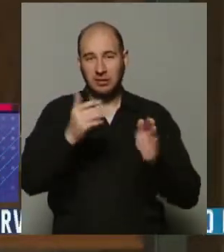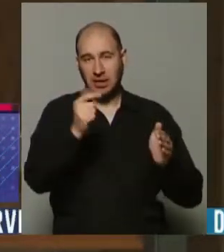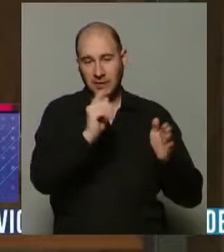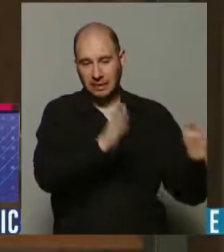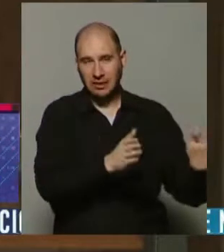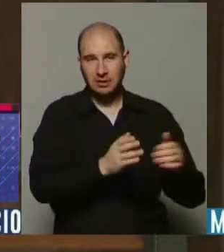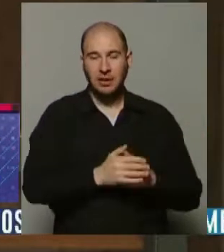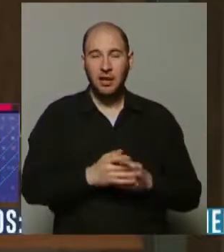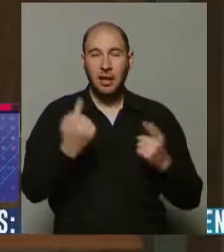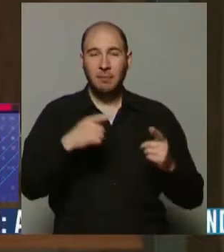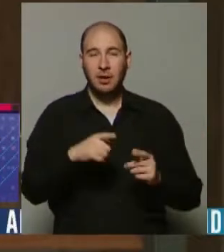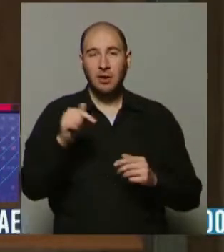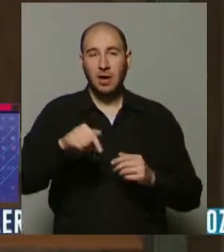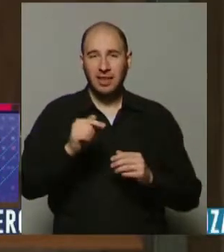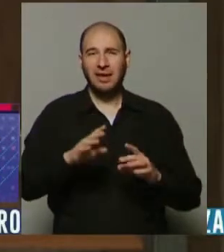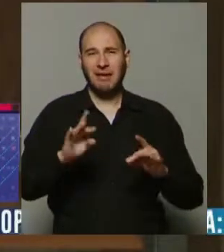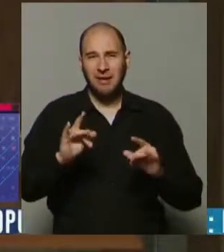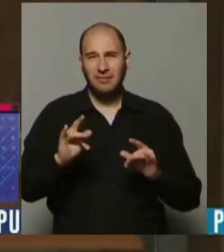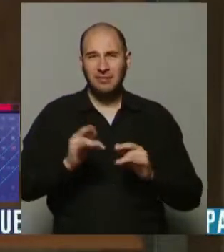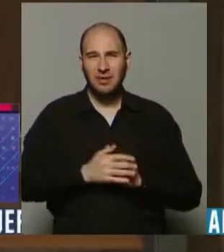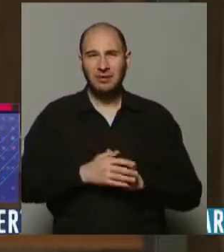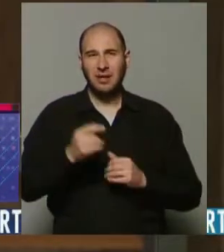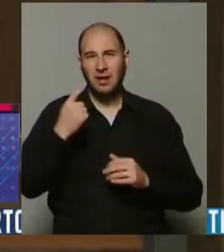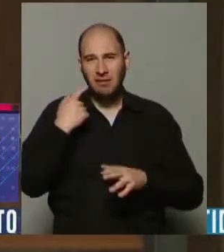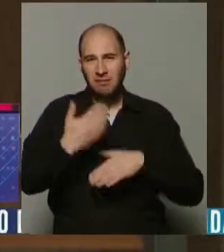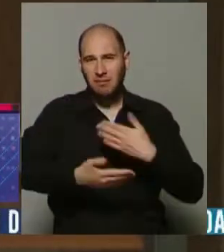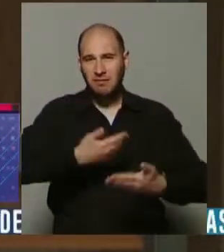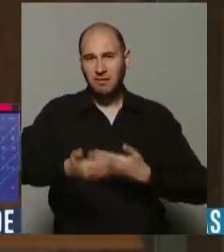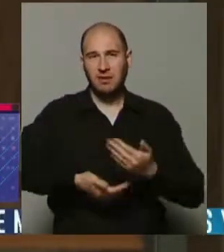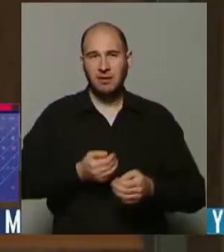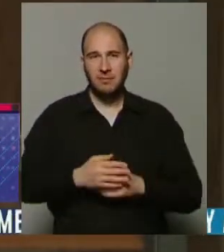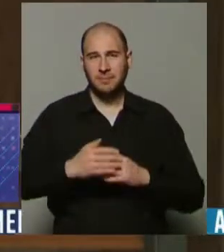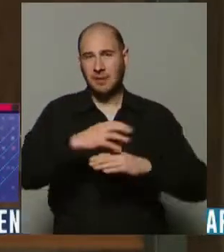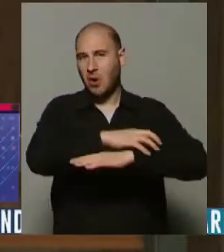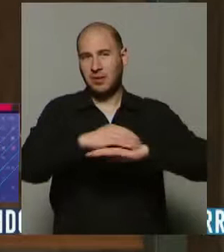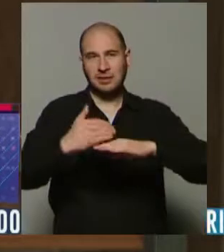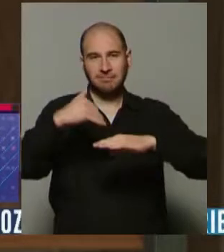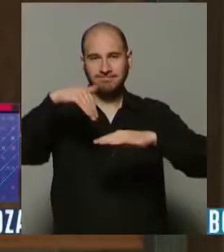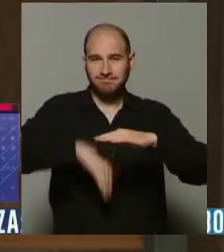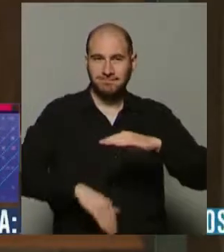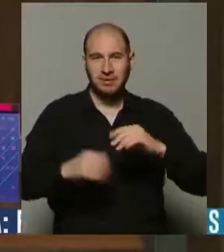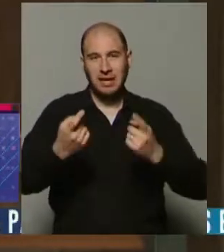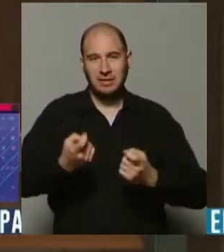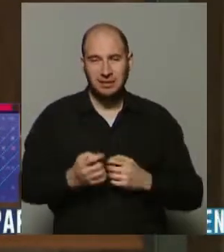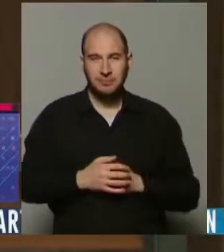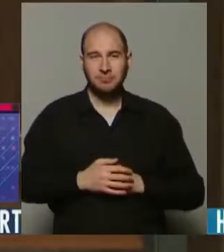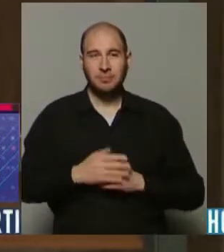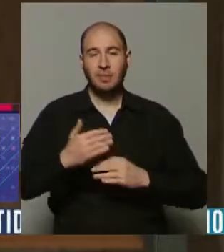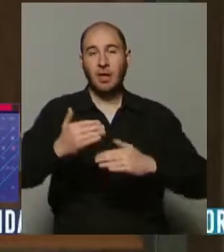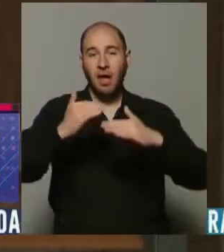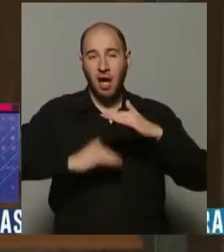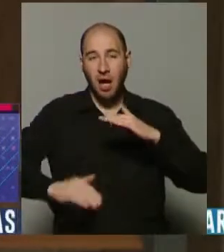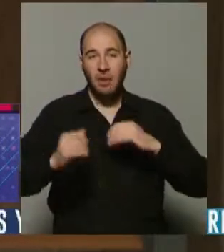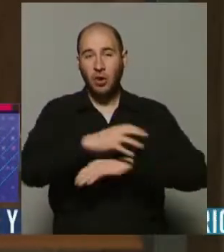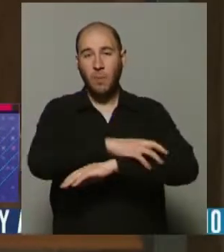semestre, se les hace difícil sobrevivir y pasan la línea, llegan a tener necesidades y están por